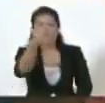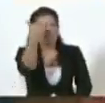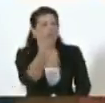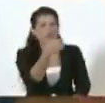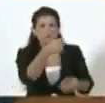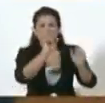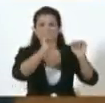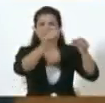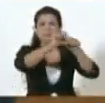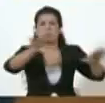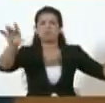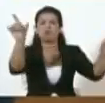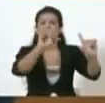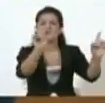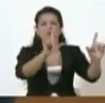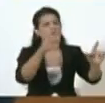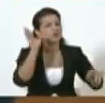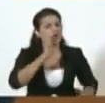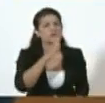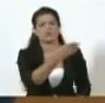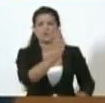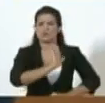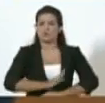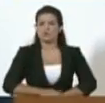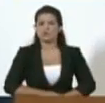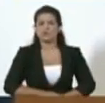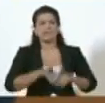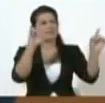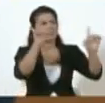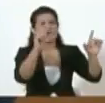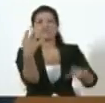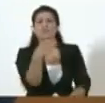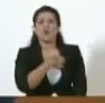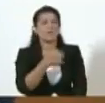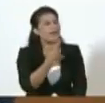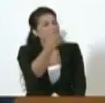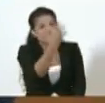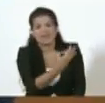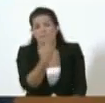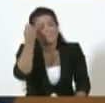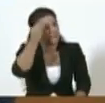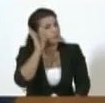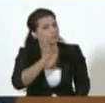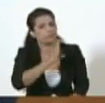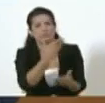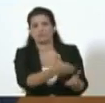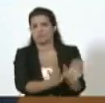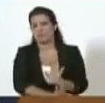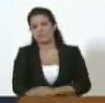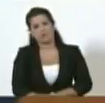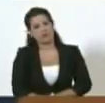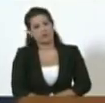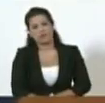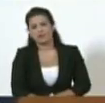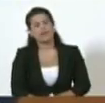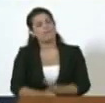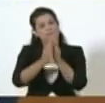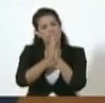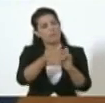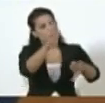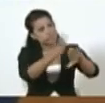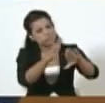basura, una novela que es una verdadera basura. Y hay que